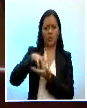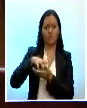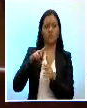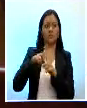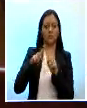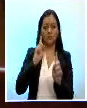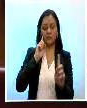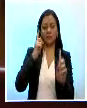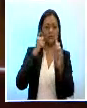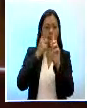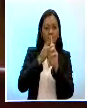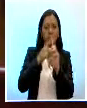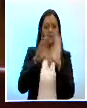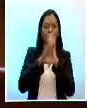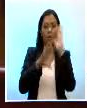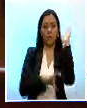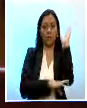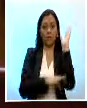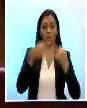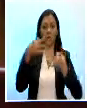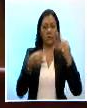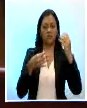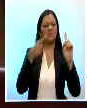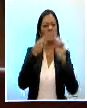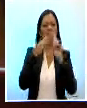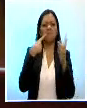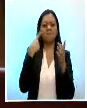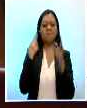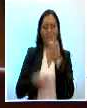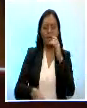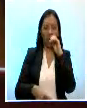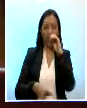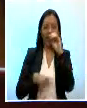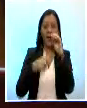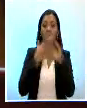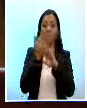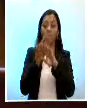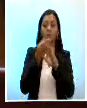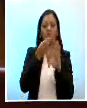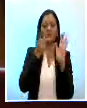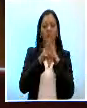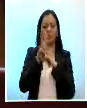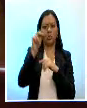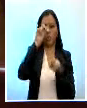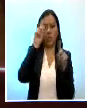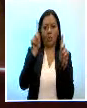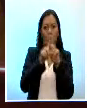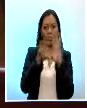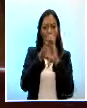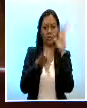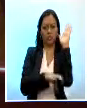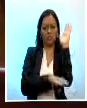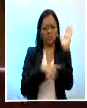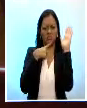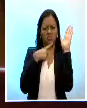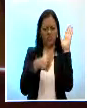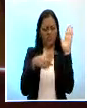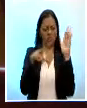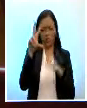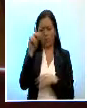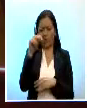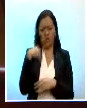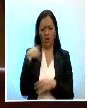línea acudimos a la Corte Constitucional con la finalidad de plantear la demanda de inconstitucionalidad al proyecto